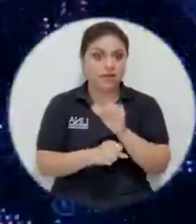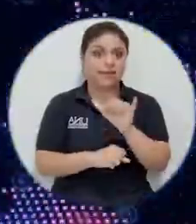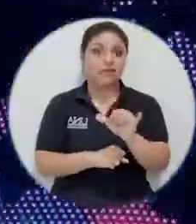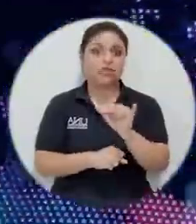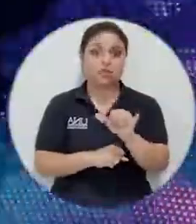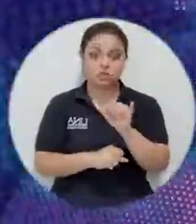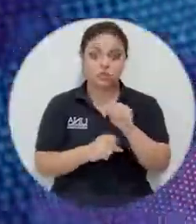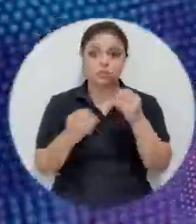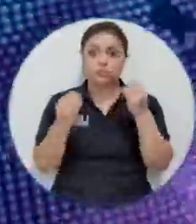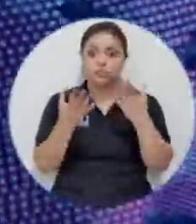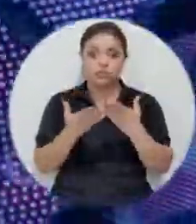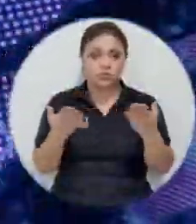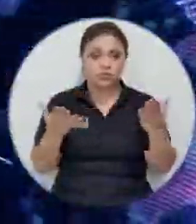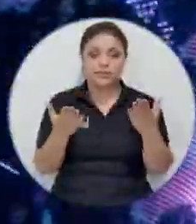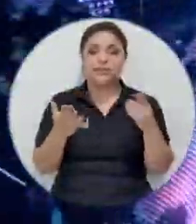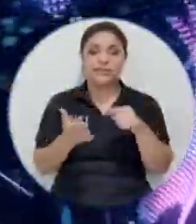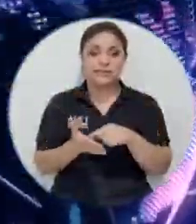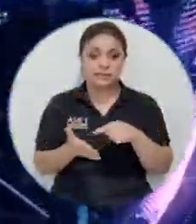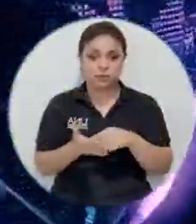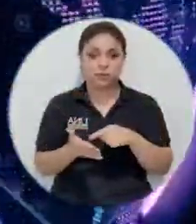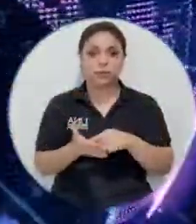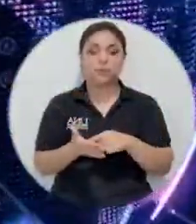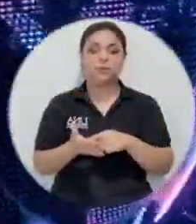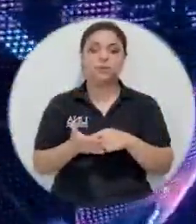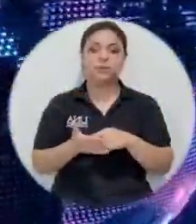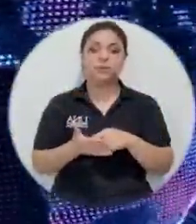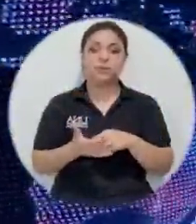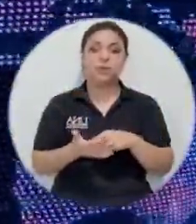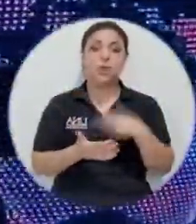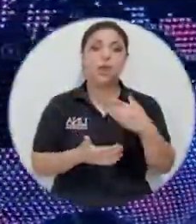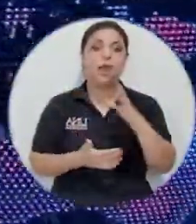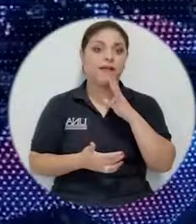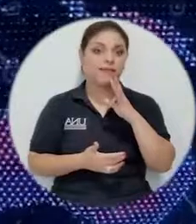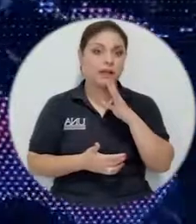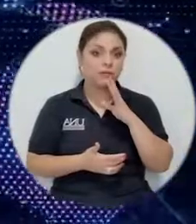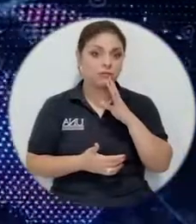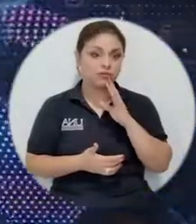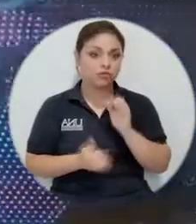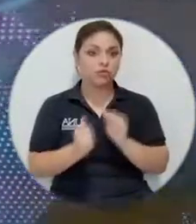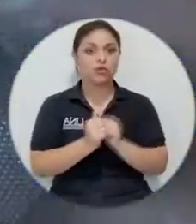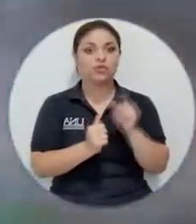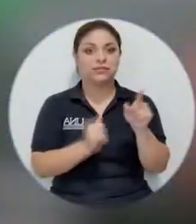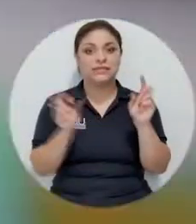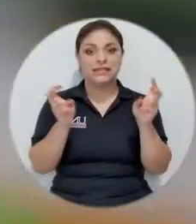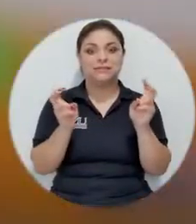ese sentido y en todos los otros temas. Como siempre, cuando hablamos con ustedes, estos